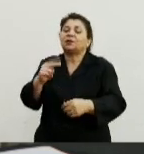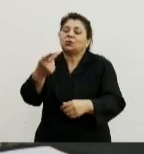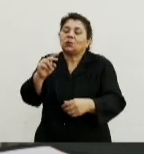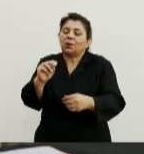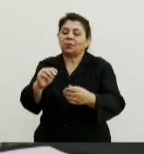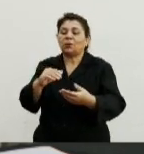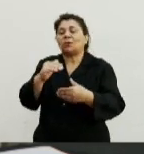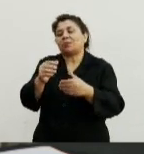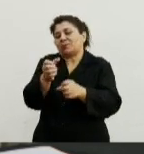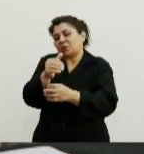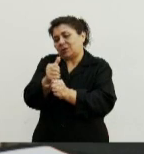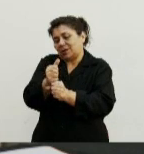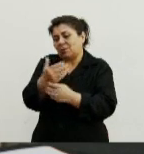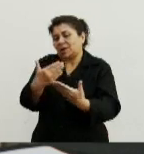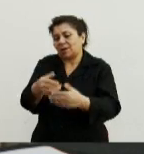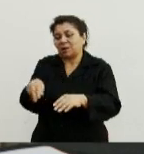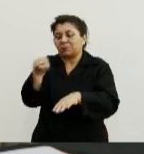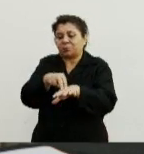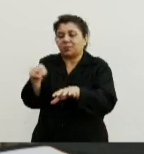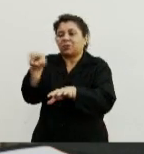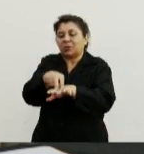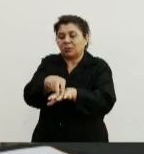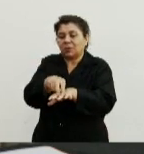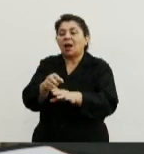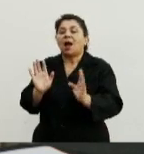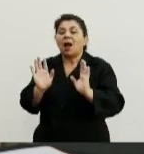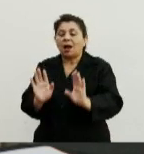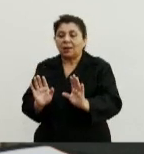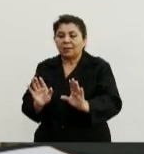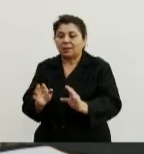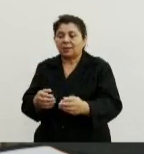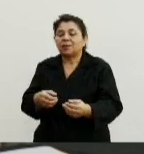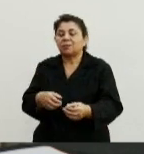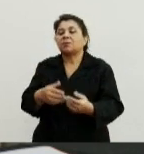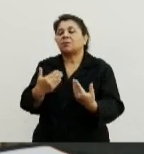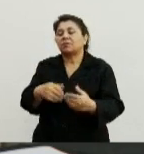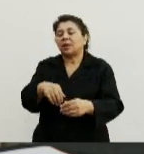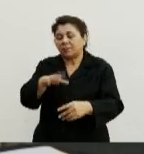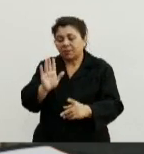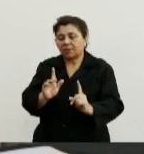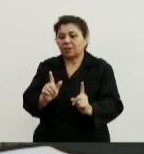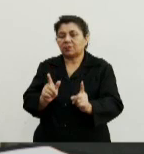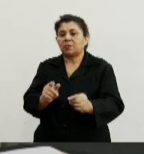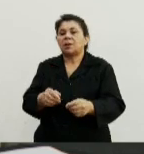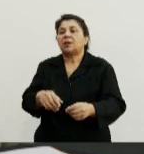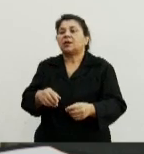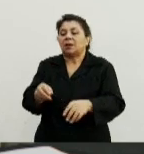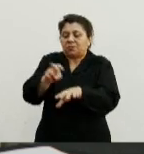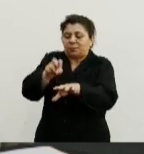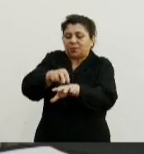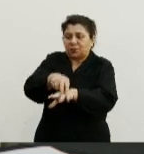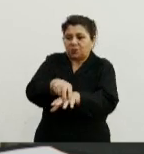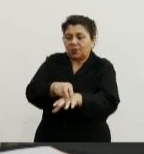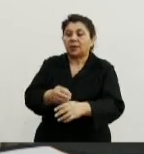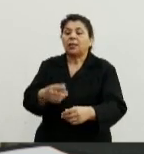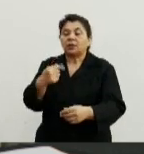y lo vamos a hacer extensivo también a lo que son las horas de regreso hacia los hogares para que